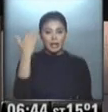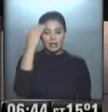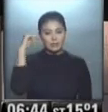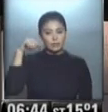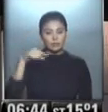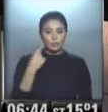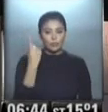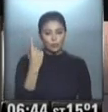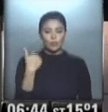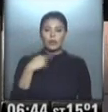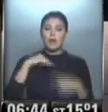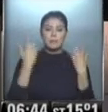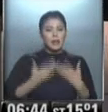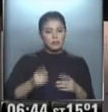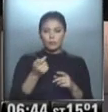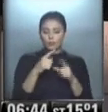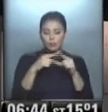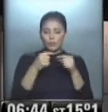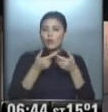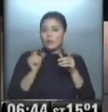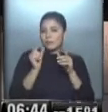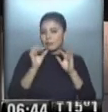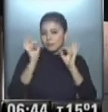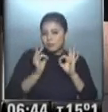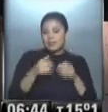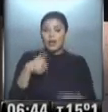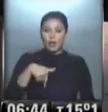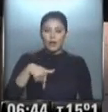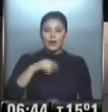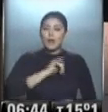décima, la presión atmosférica ahí justito en su valor medio normal, vamos a ir a una pausa.